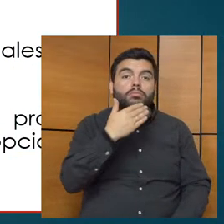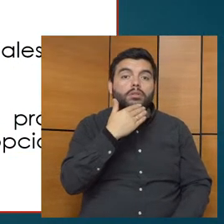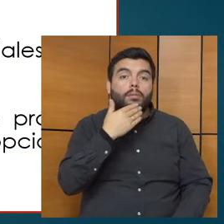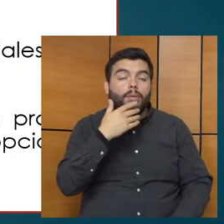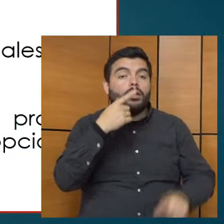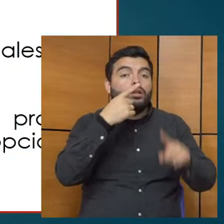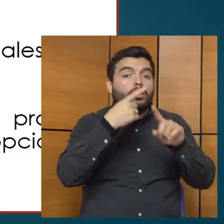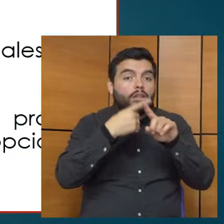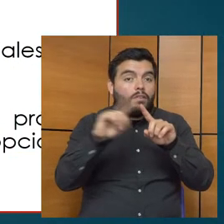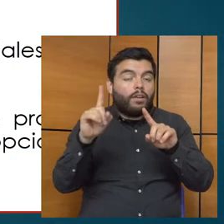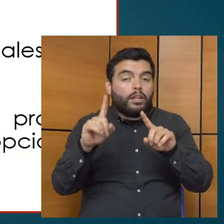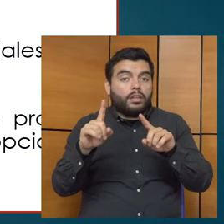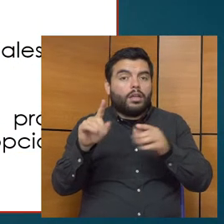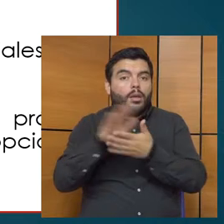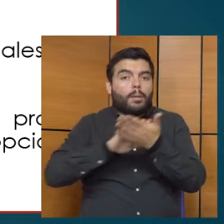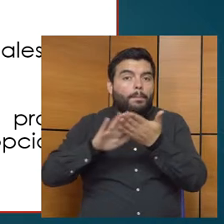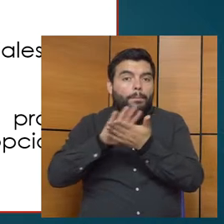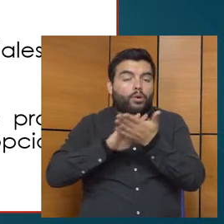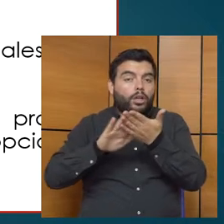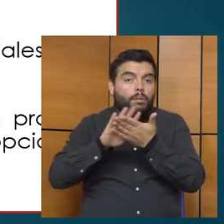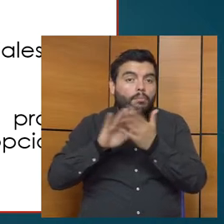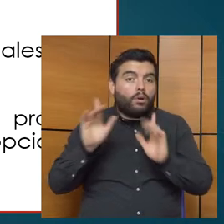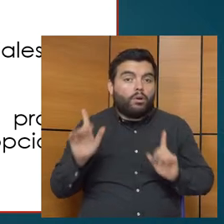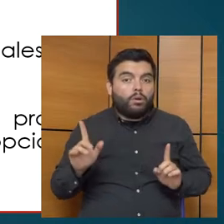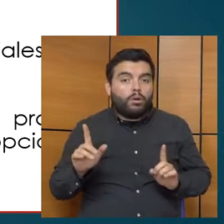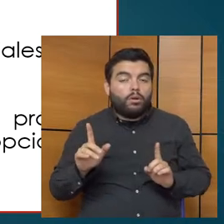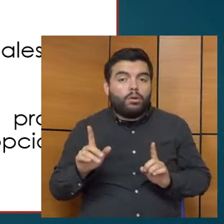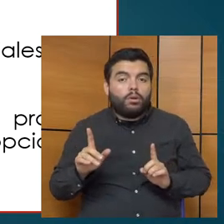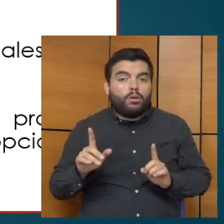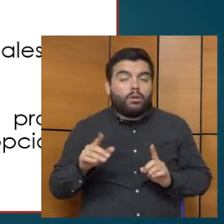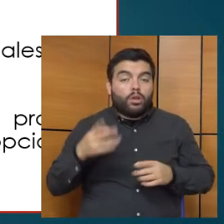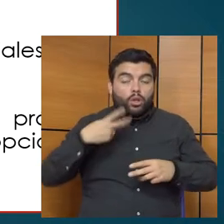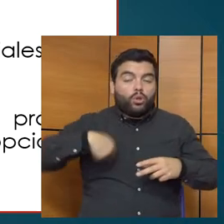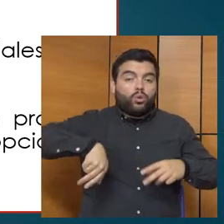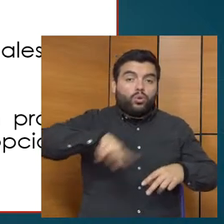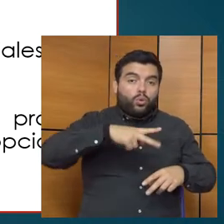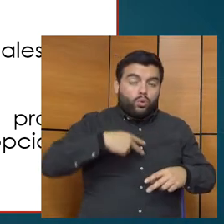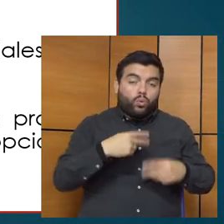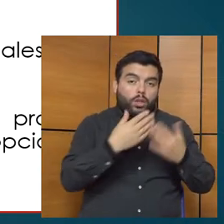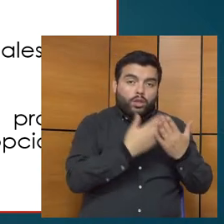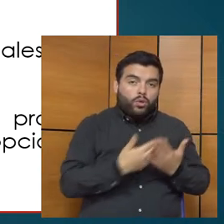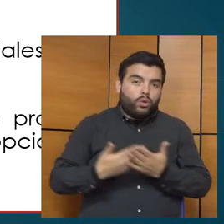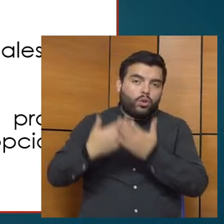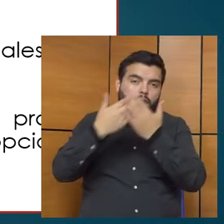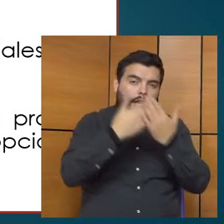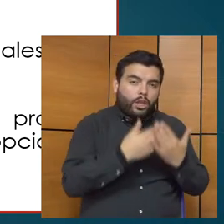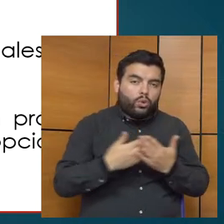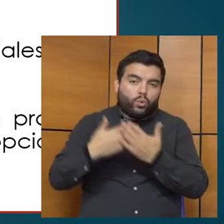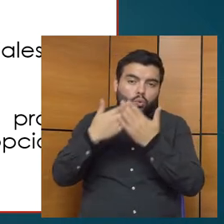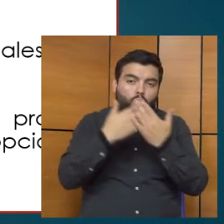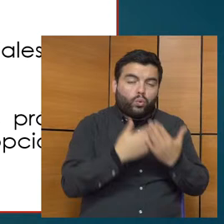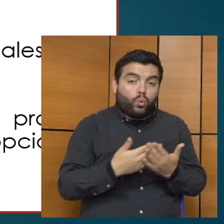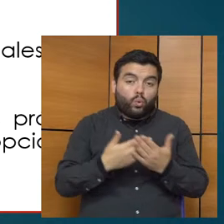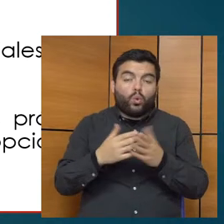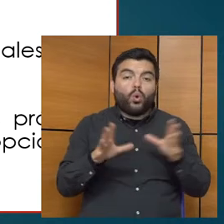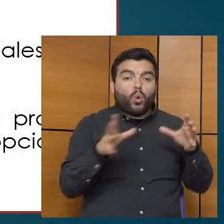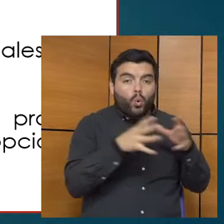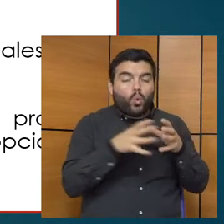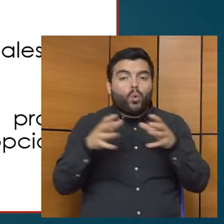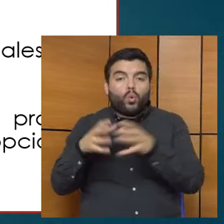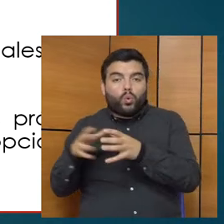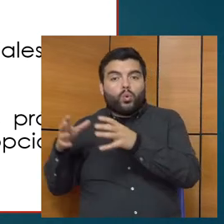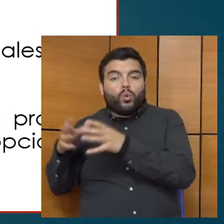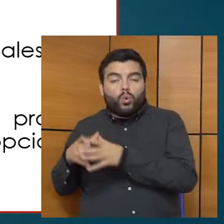variables psicográficas, que por ejemplo ya el doctor Arenas en otros artículos, en otros estudios que él ya ha elaborado con otros grupos,